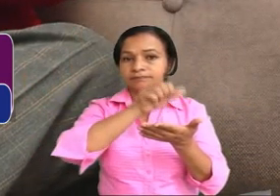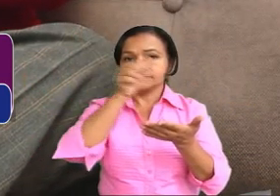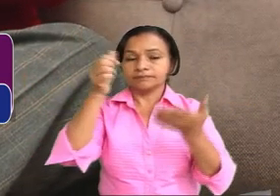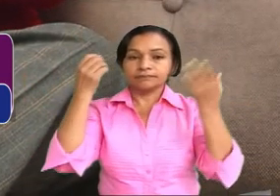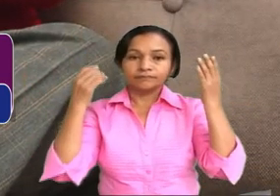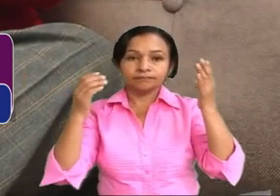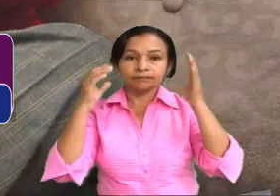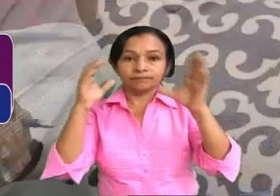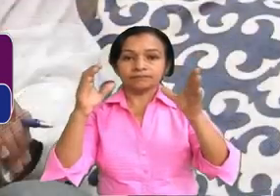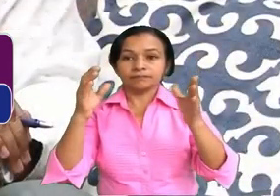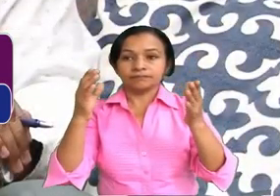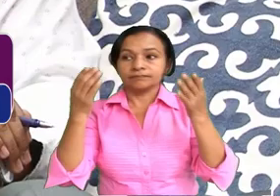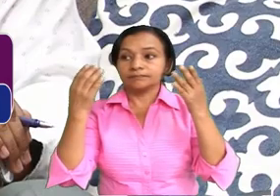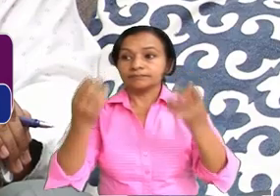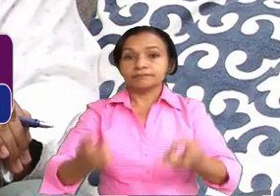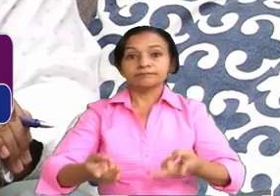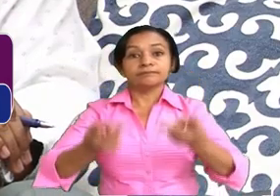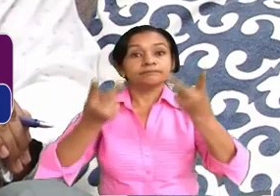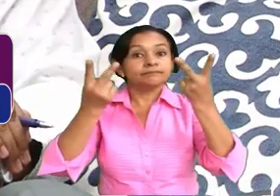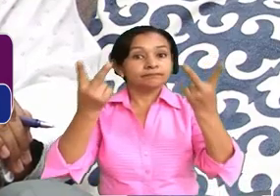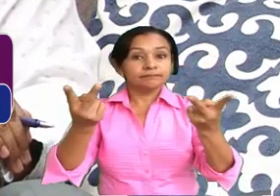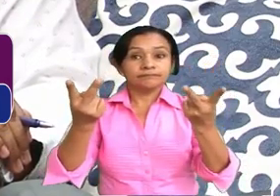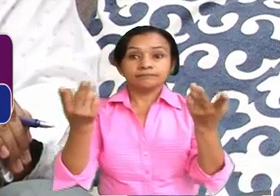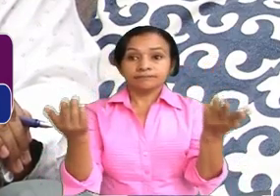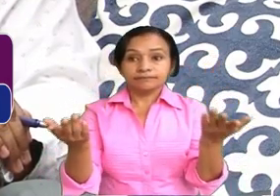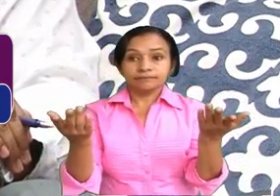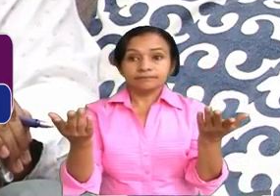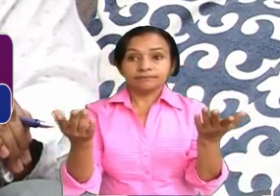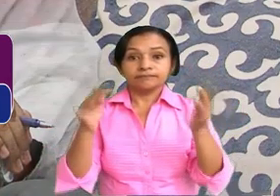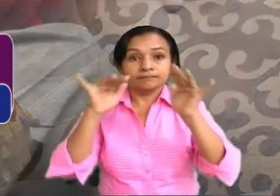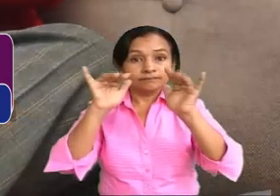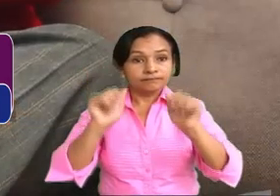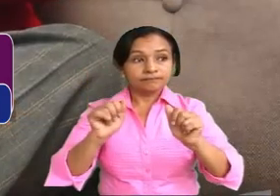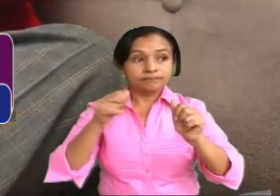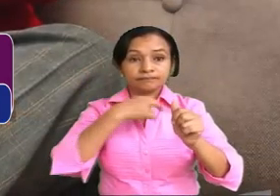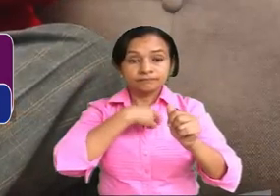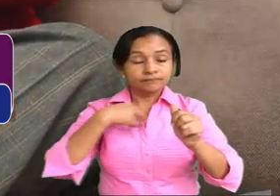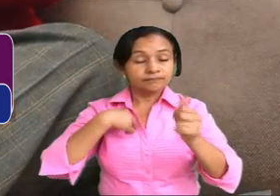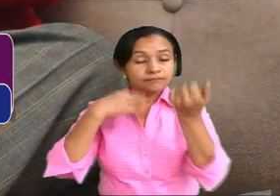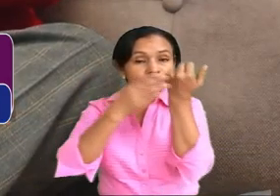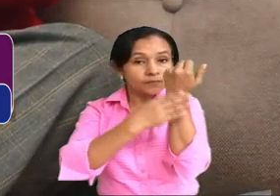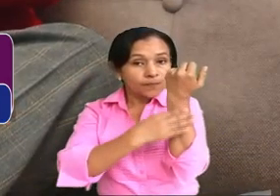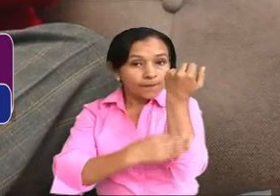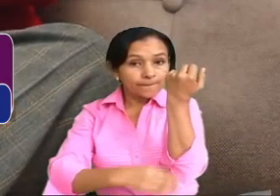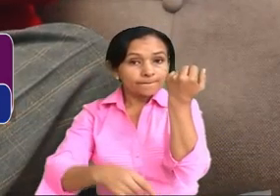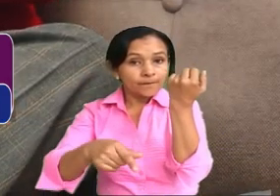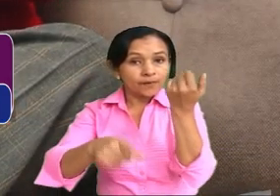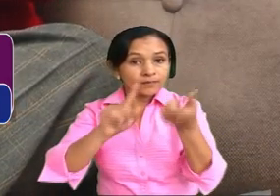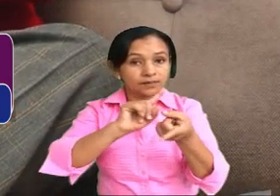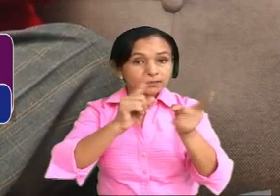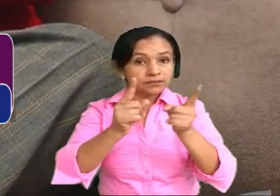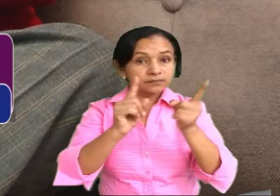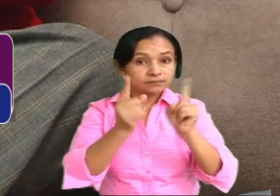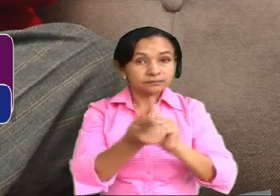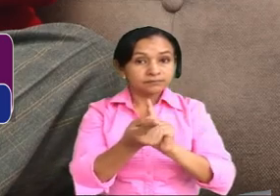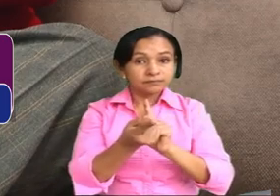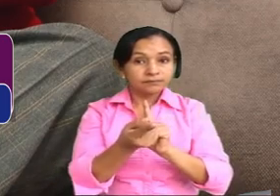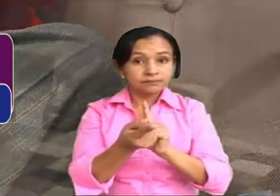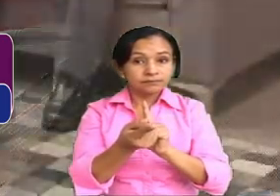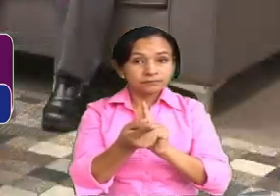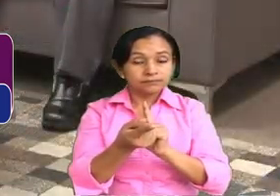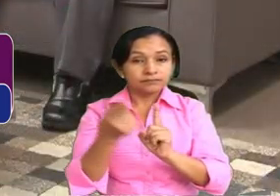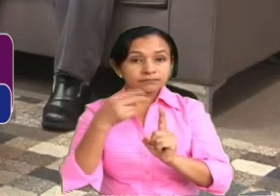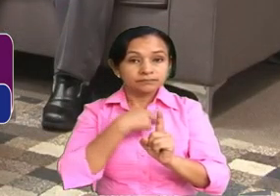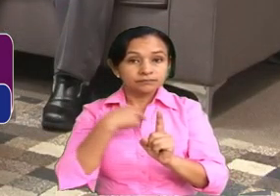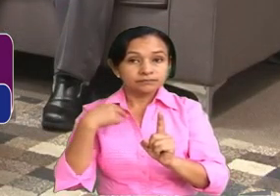económicas, de condiciones de vida. Ya vamos aquí eliminando la pobreza también. Exacto. Entonces, ¿qué